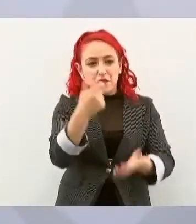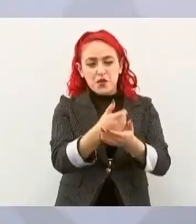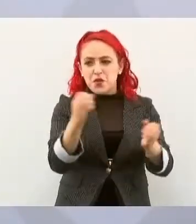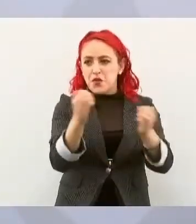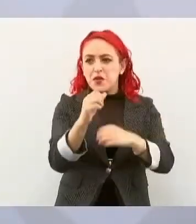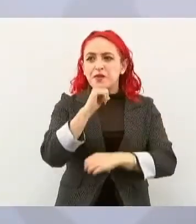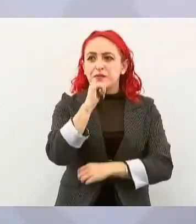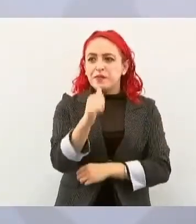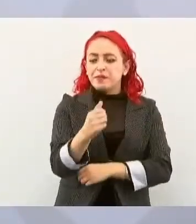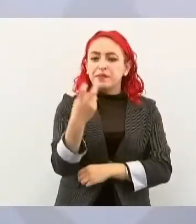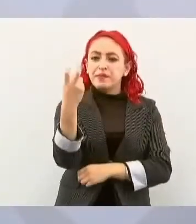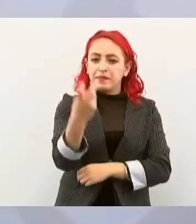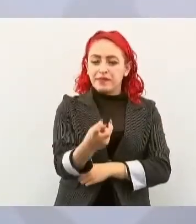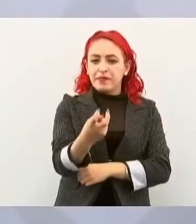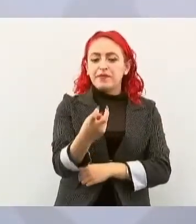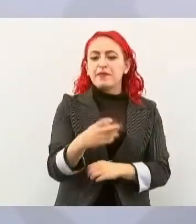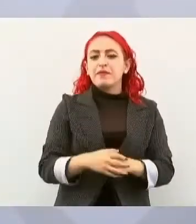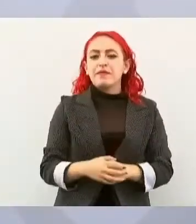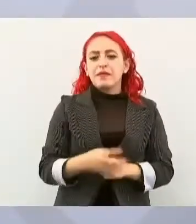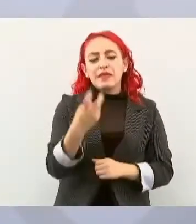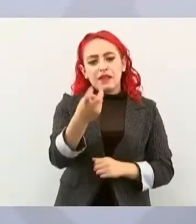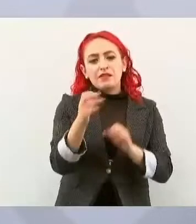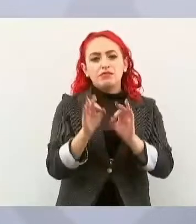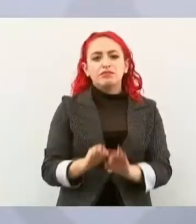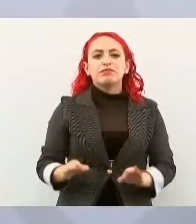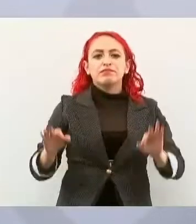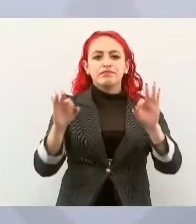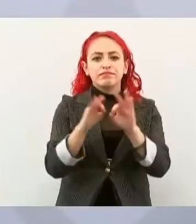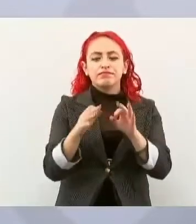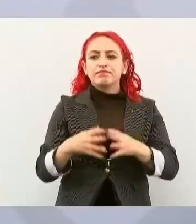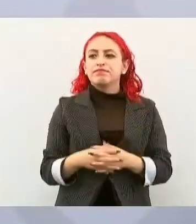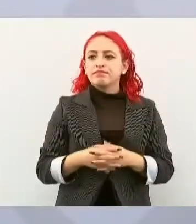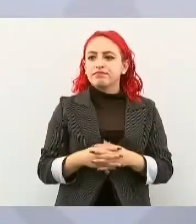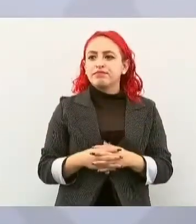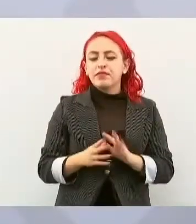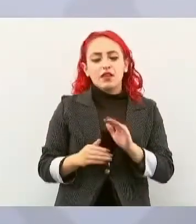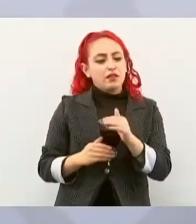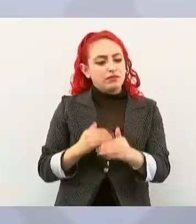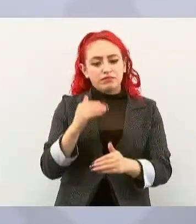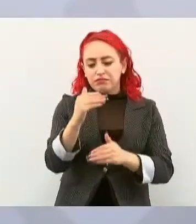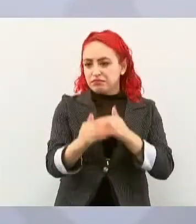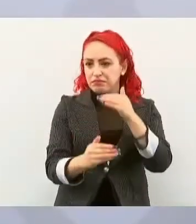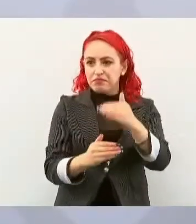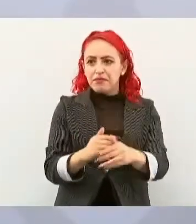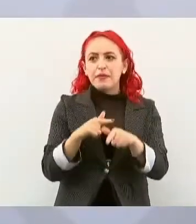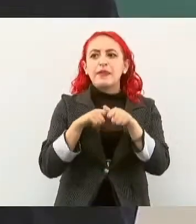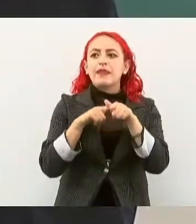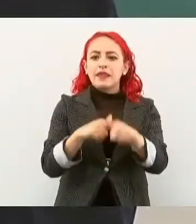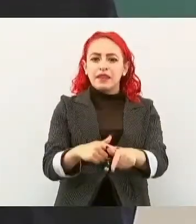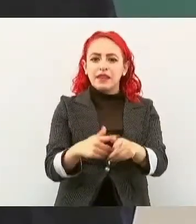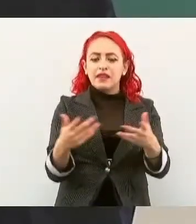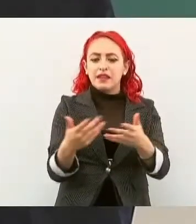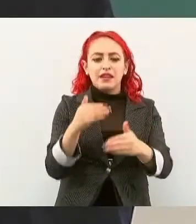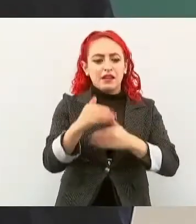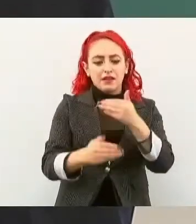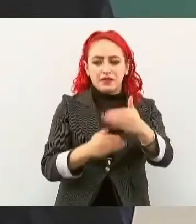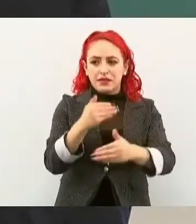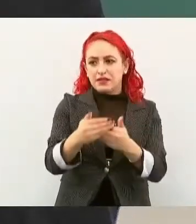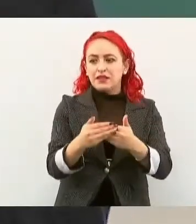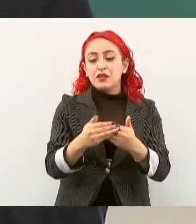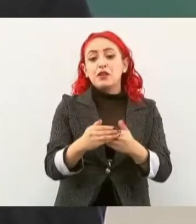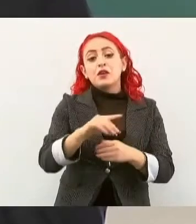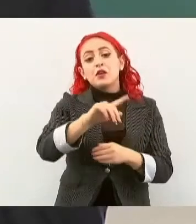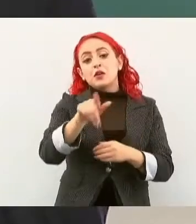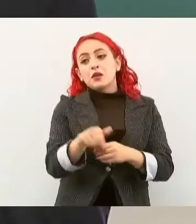medicamentos. Esto es muy importante. Hemos avanzado y vamos a seguir avanzando. Y